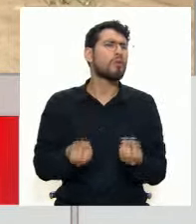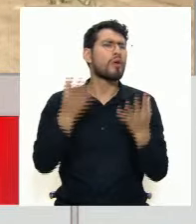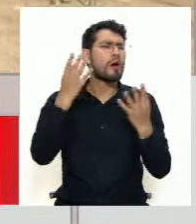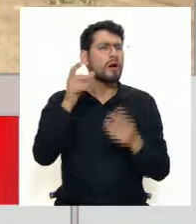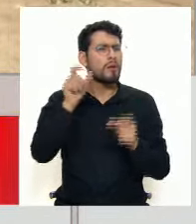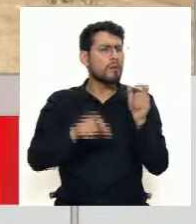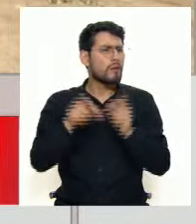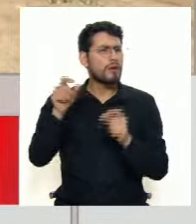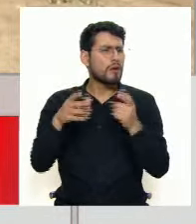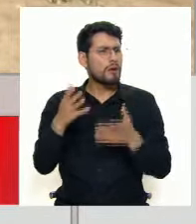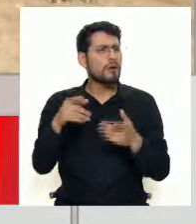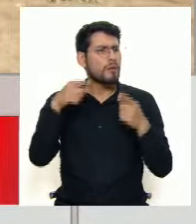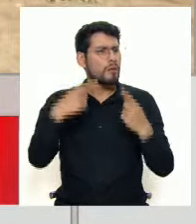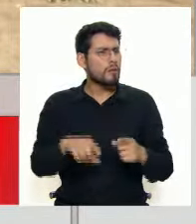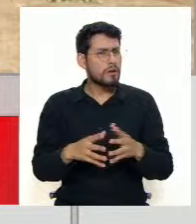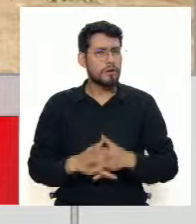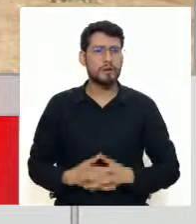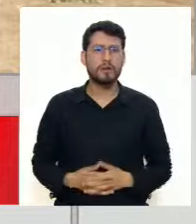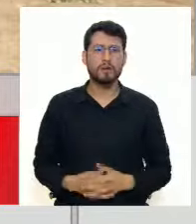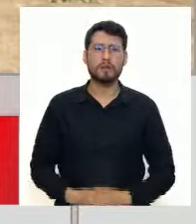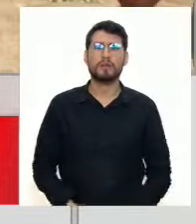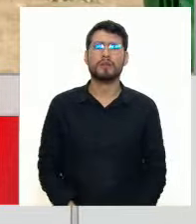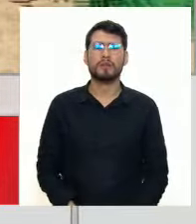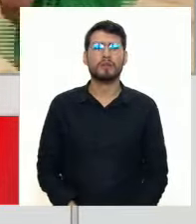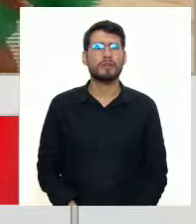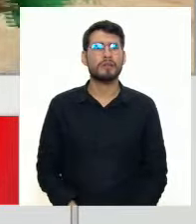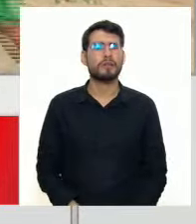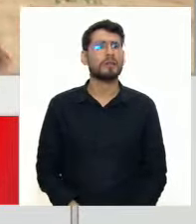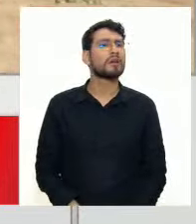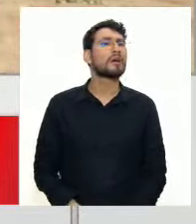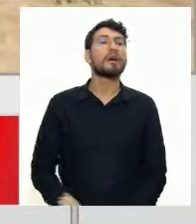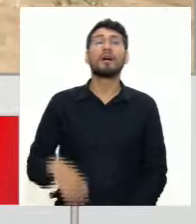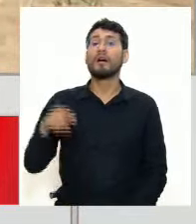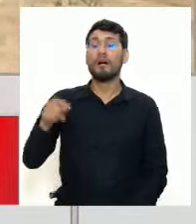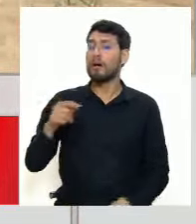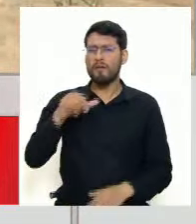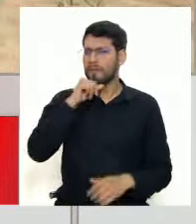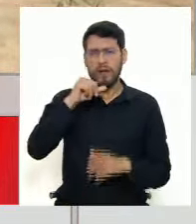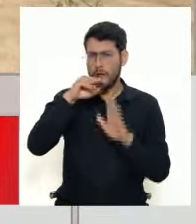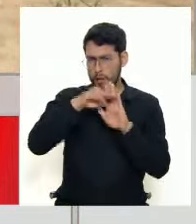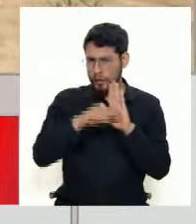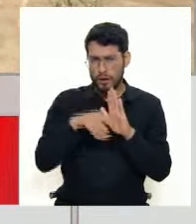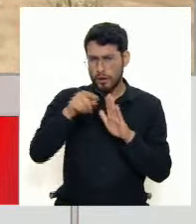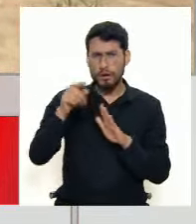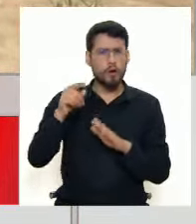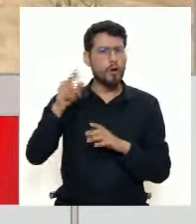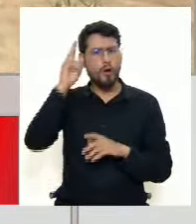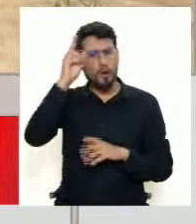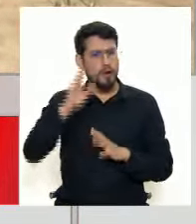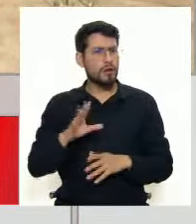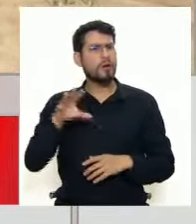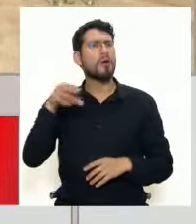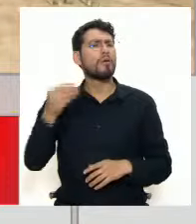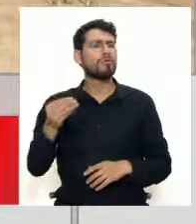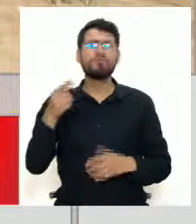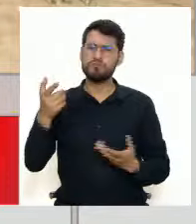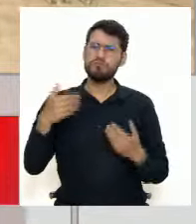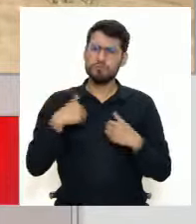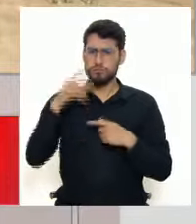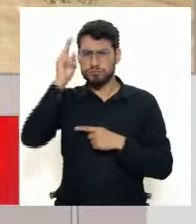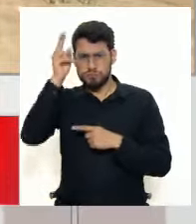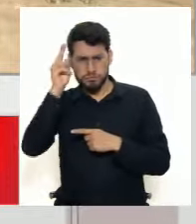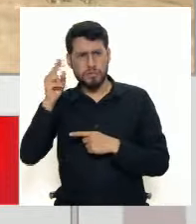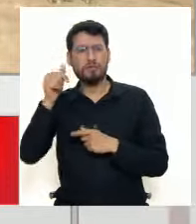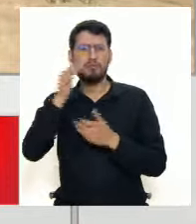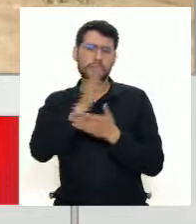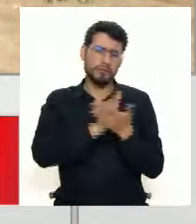se ha conocido que iban en la embarcación? Todavía no se tiene la lista exacta de docentes, porque eran una cantidad de docentes